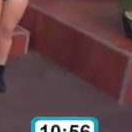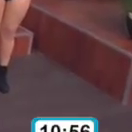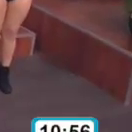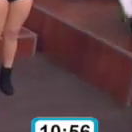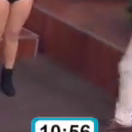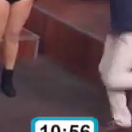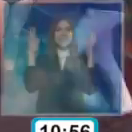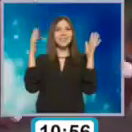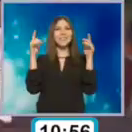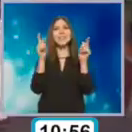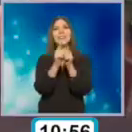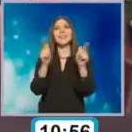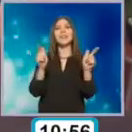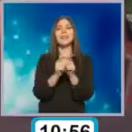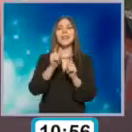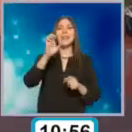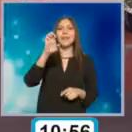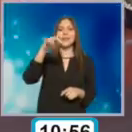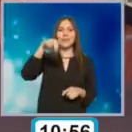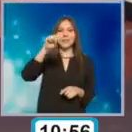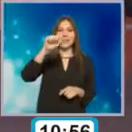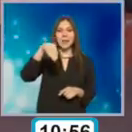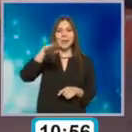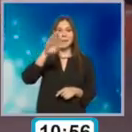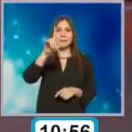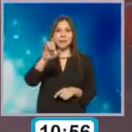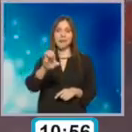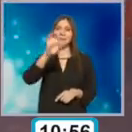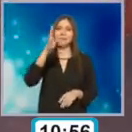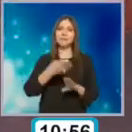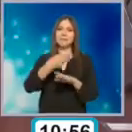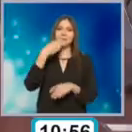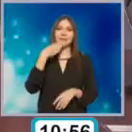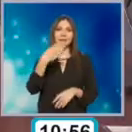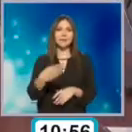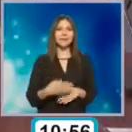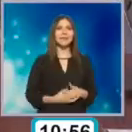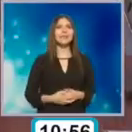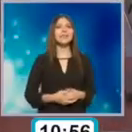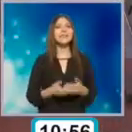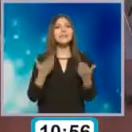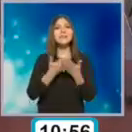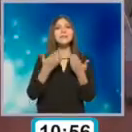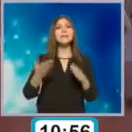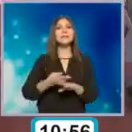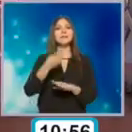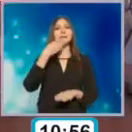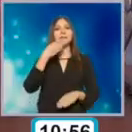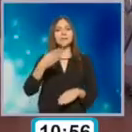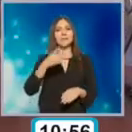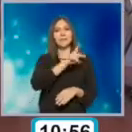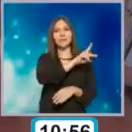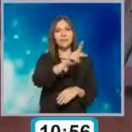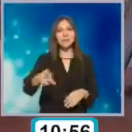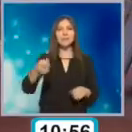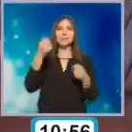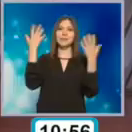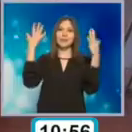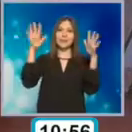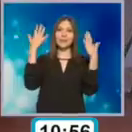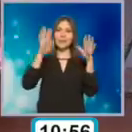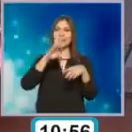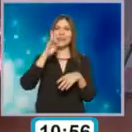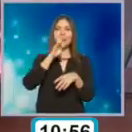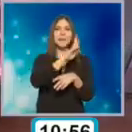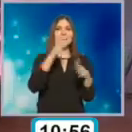¡Aplauso para Grupo Ensamble! ¡Bien! Vénganse, don Martín. Muy bien, muchachos. Fuerte el aplauso. Ya los vimos bailar a todos por acá en